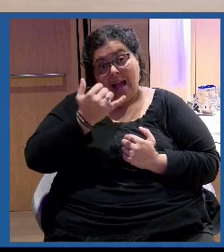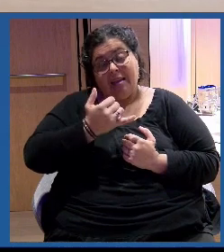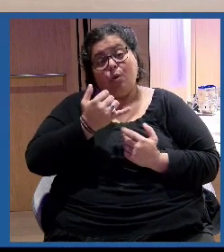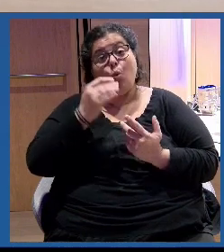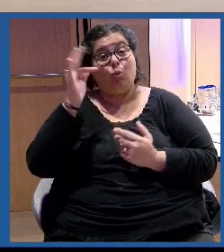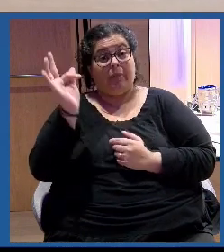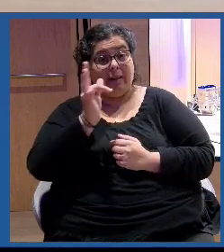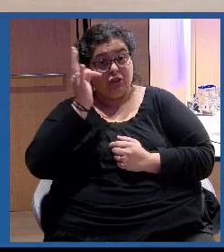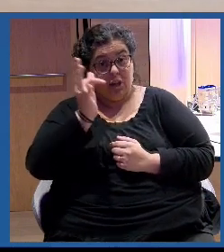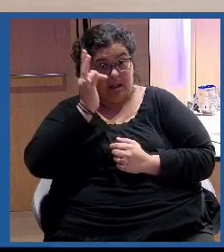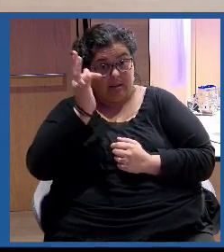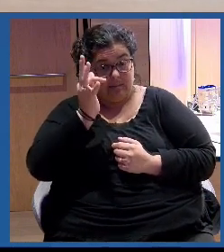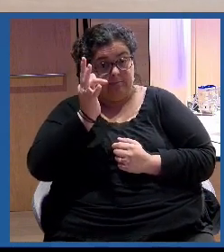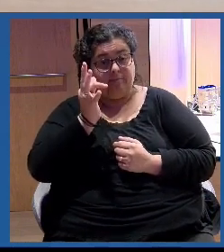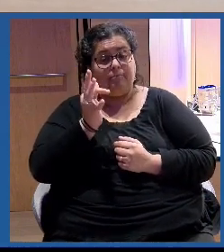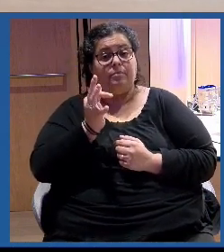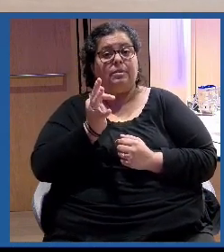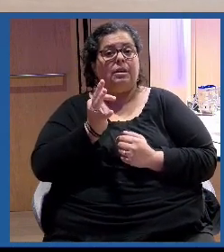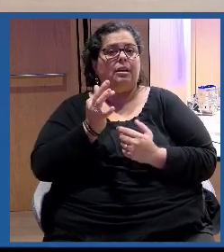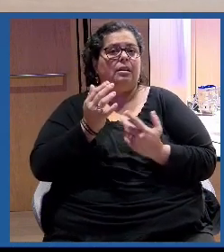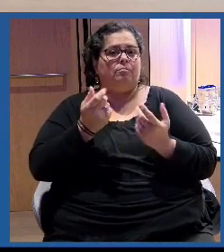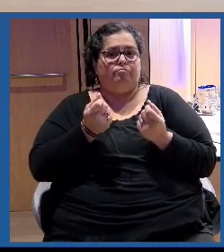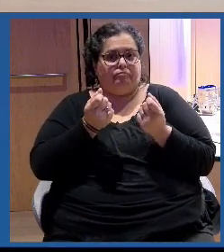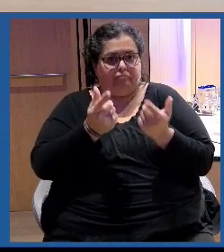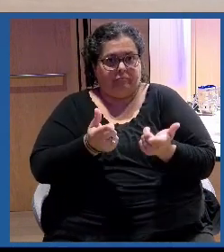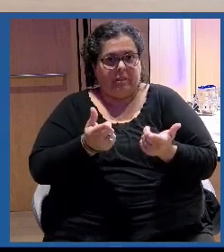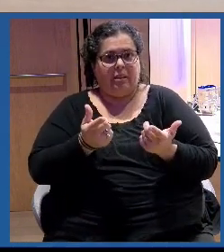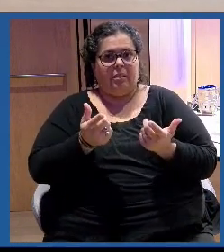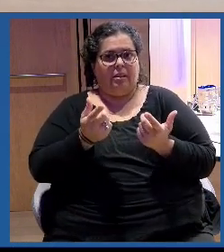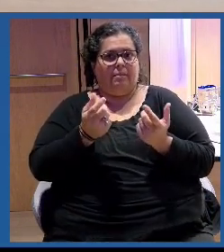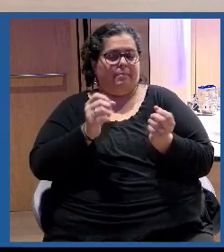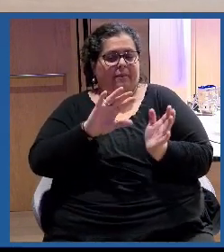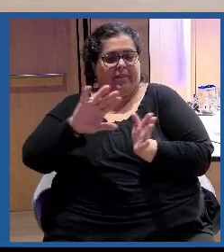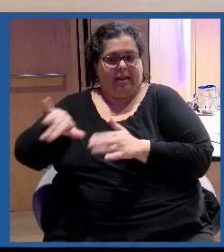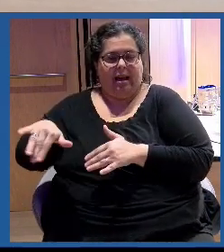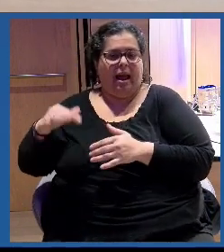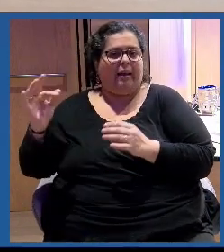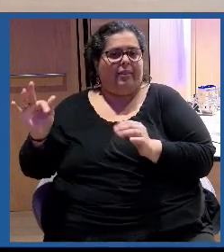taller como todo, uno debe dejar soporte de sus actividades, ¿no?